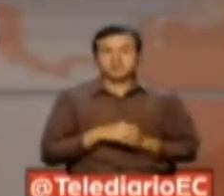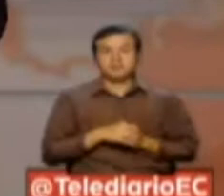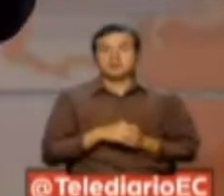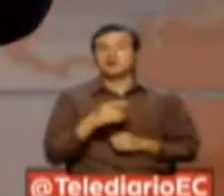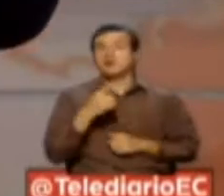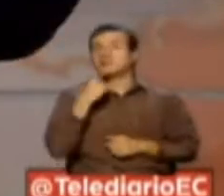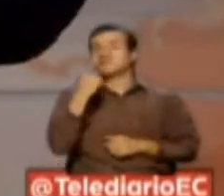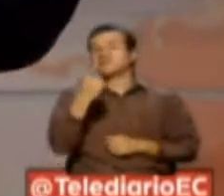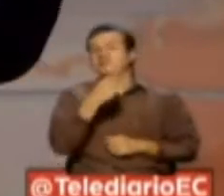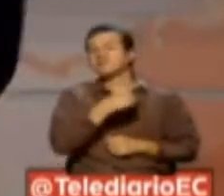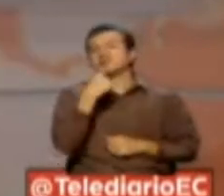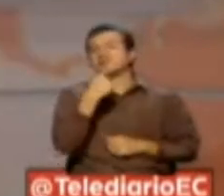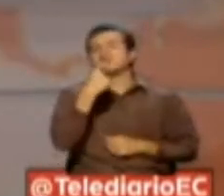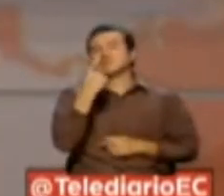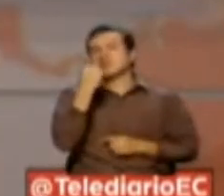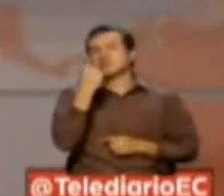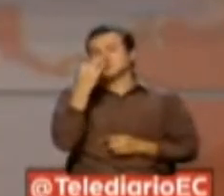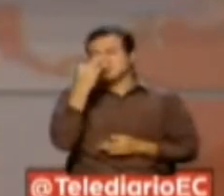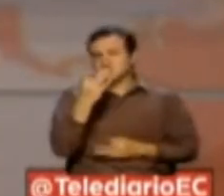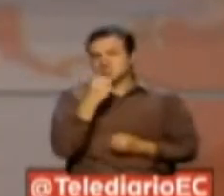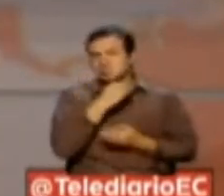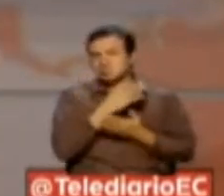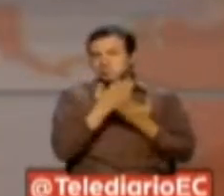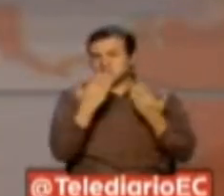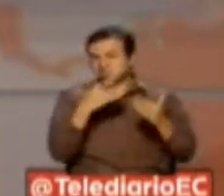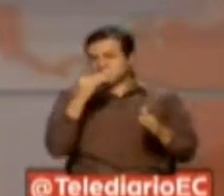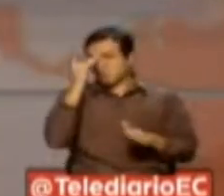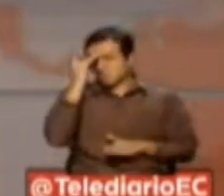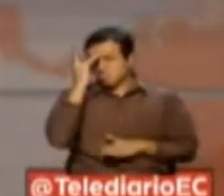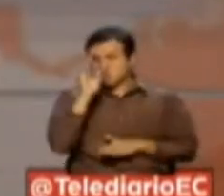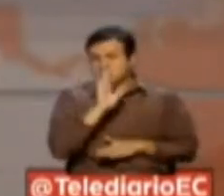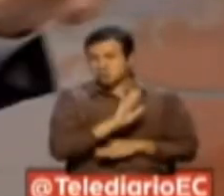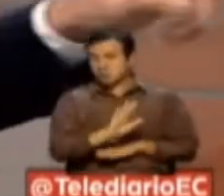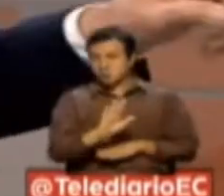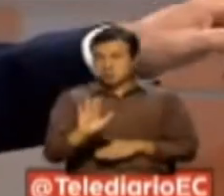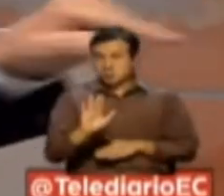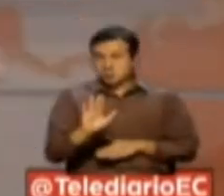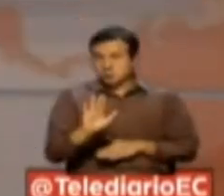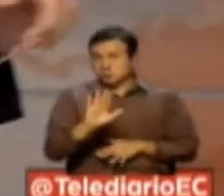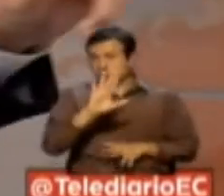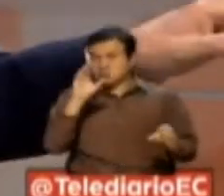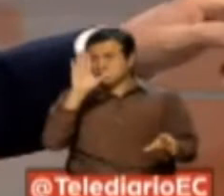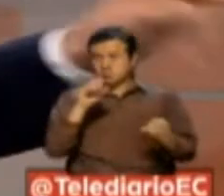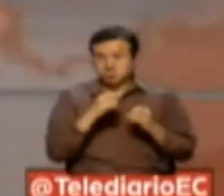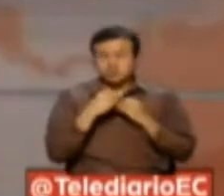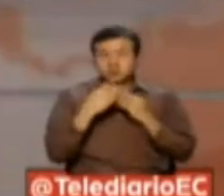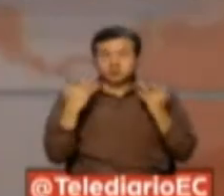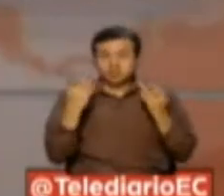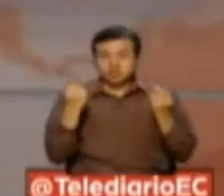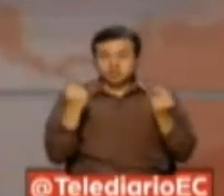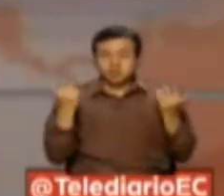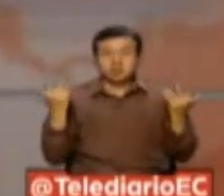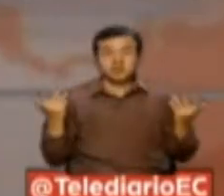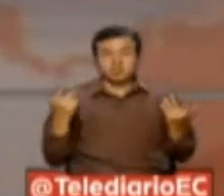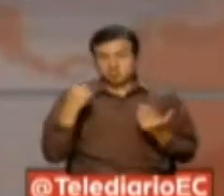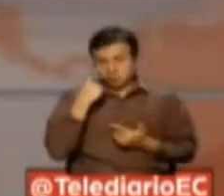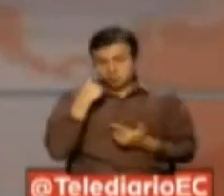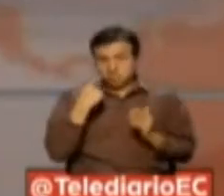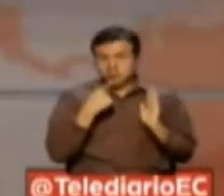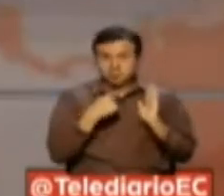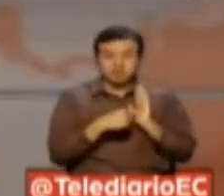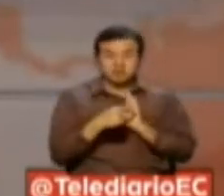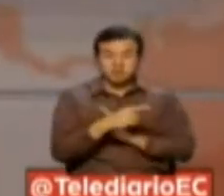puede decir el monto exacto en el que se ha endeudado y aún así utilizar el dinero para que por ejemplo